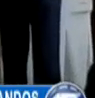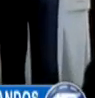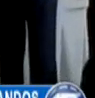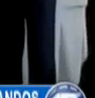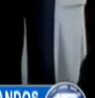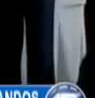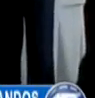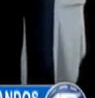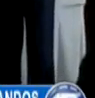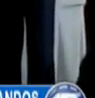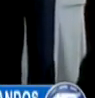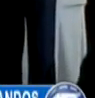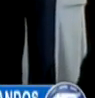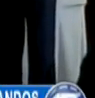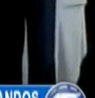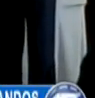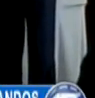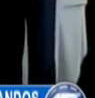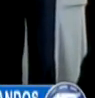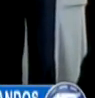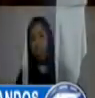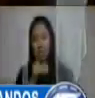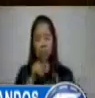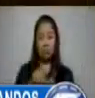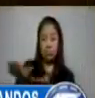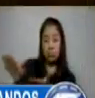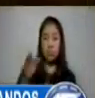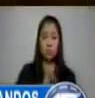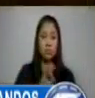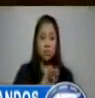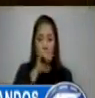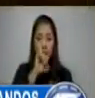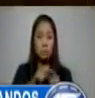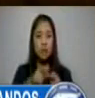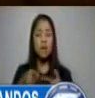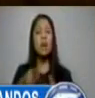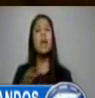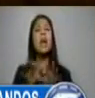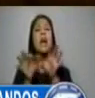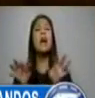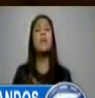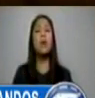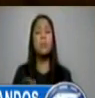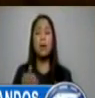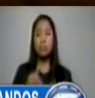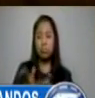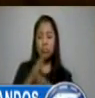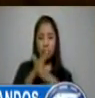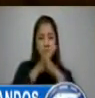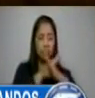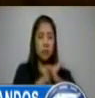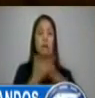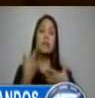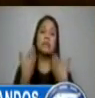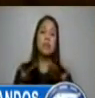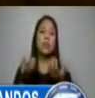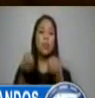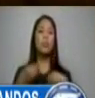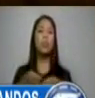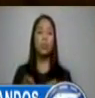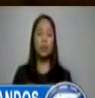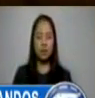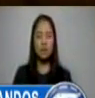sociales. La pobreza, la marginación y la exclusión social, la única forma de combatirla es generando oportunidades, y una de esas